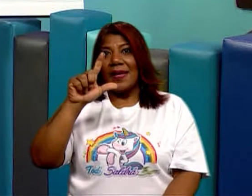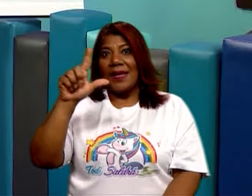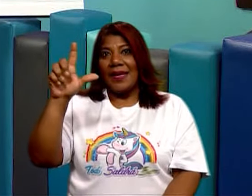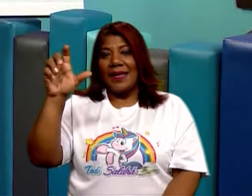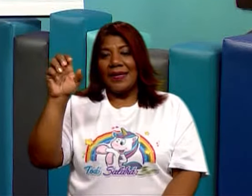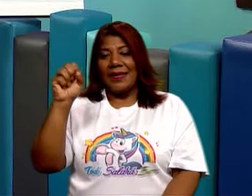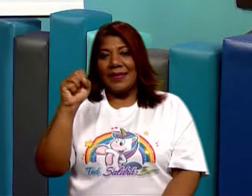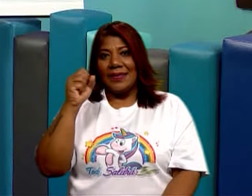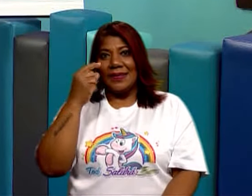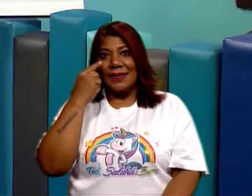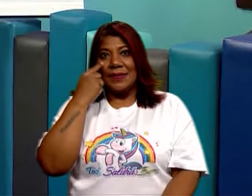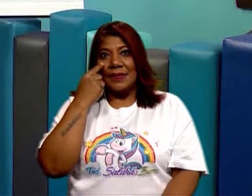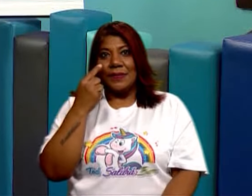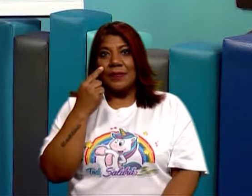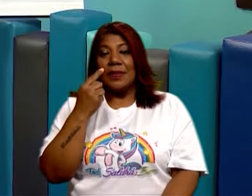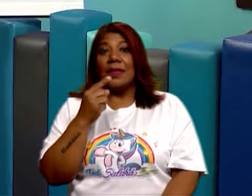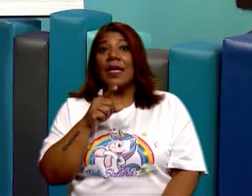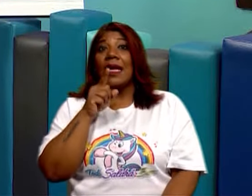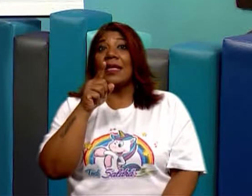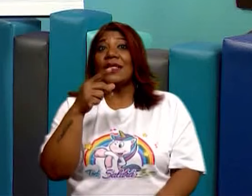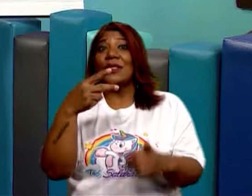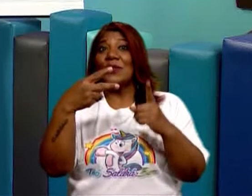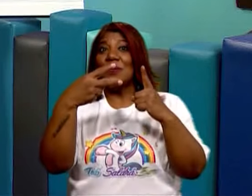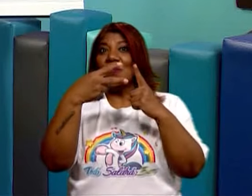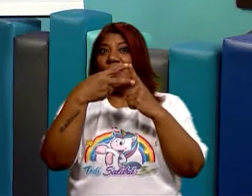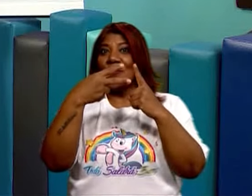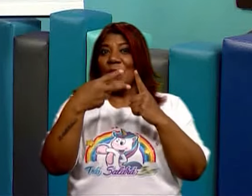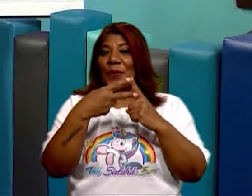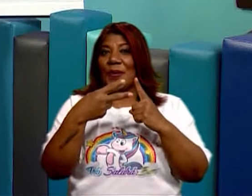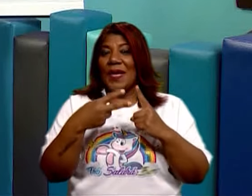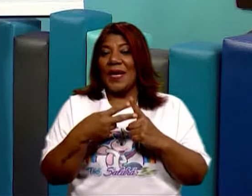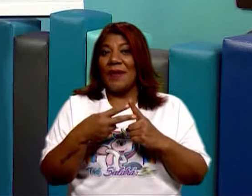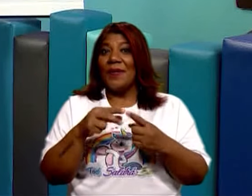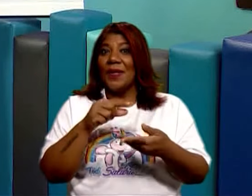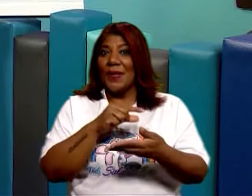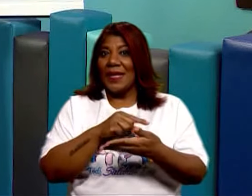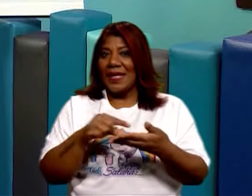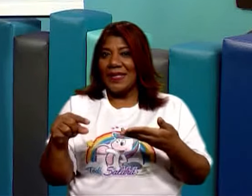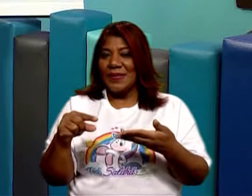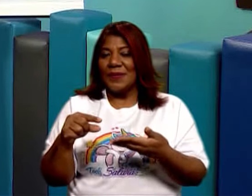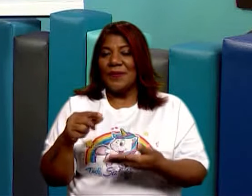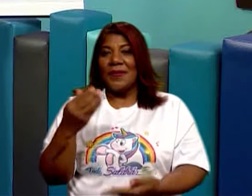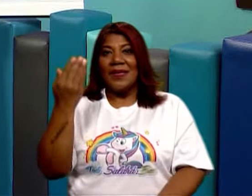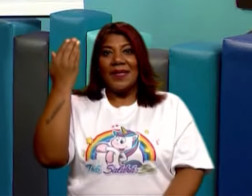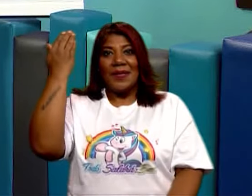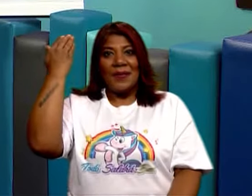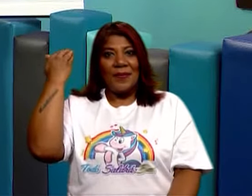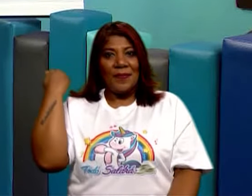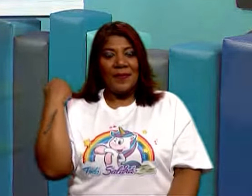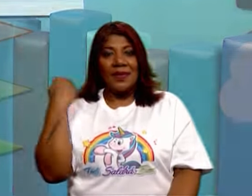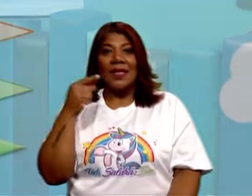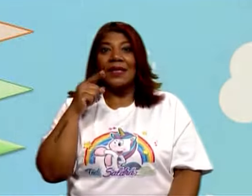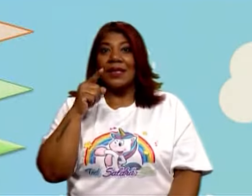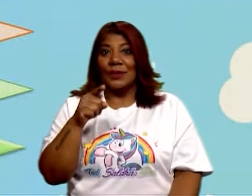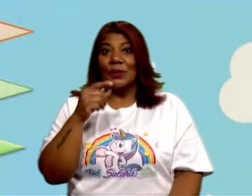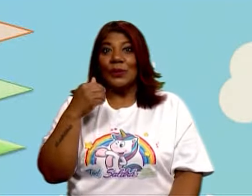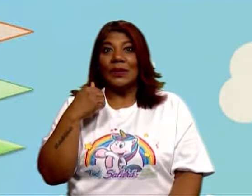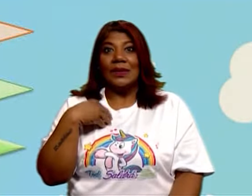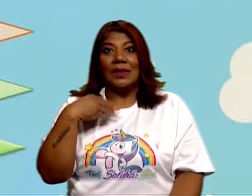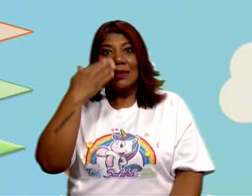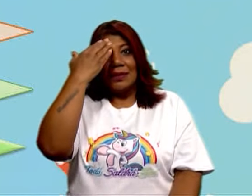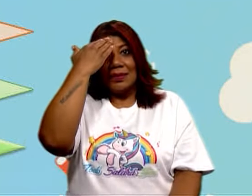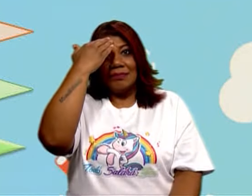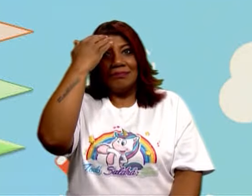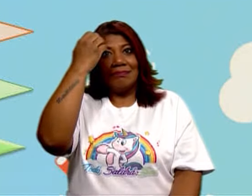Aquí, este es un vocabulario que ya la semana pasada estuvimos trabajando y que debes continuar. Recuerda que la